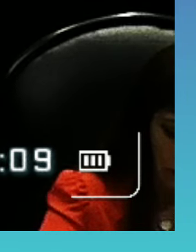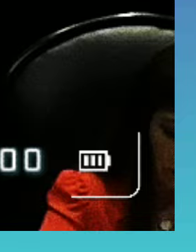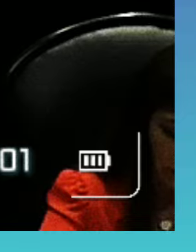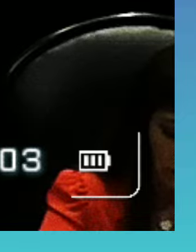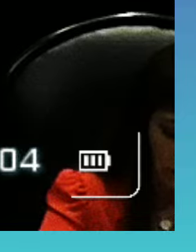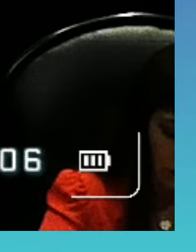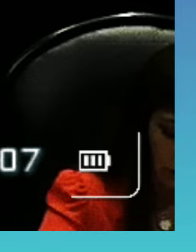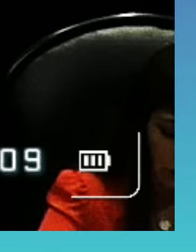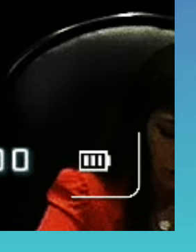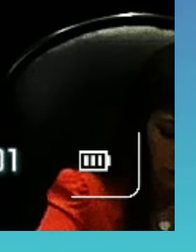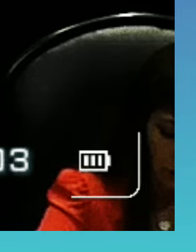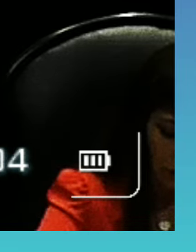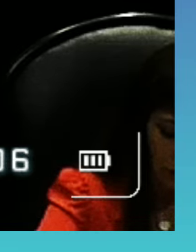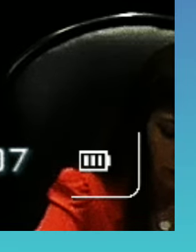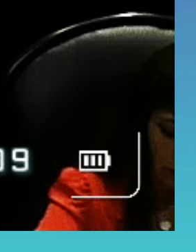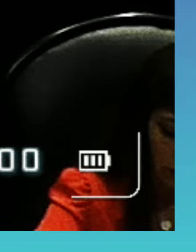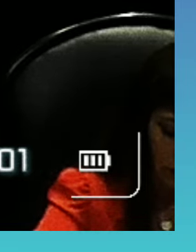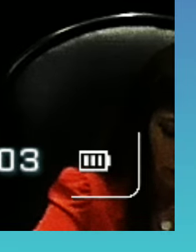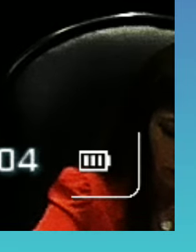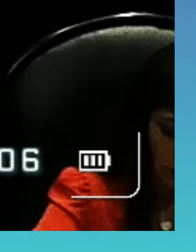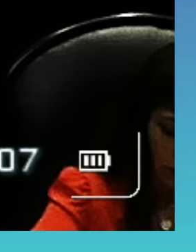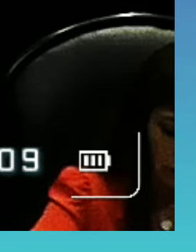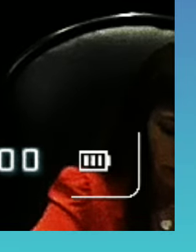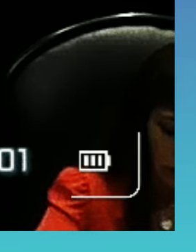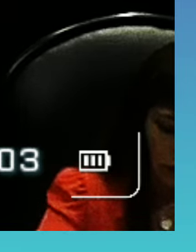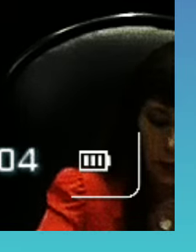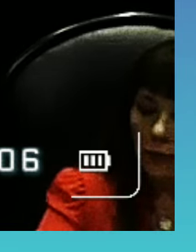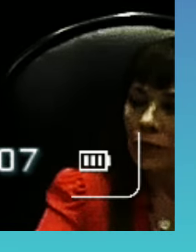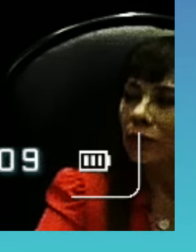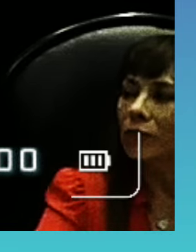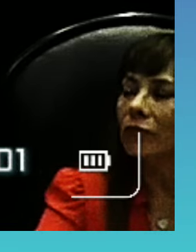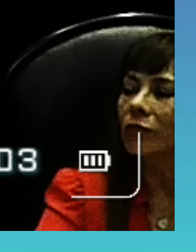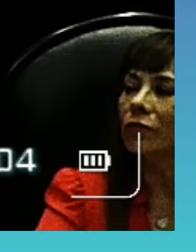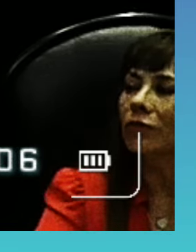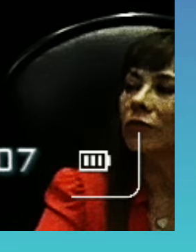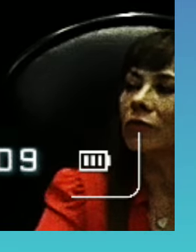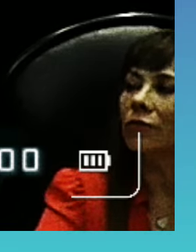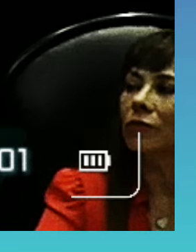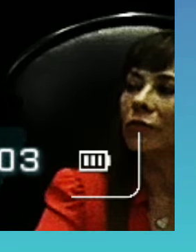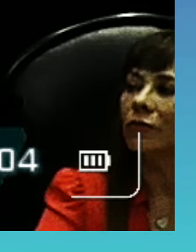3-2014, segunda sala. Los preceptos